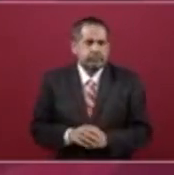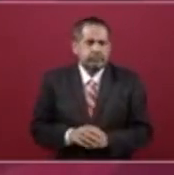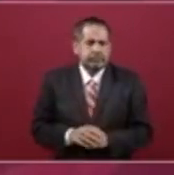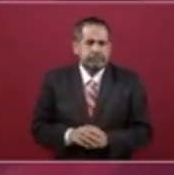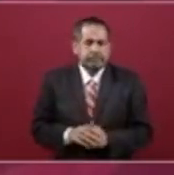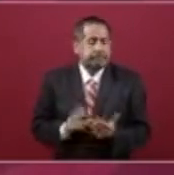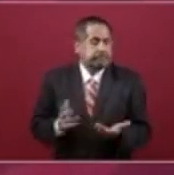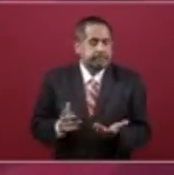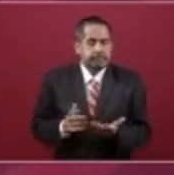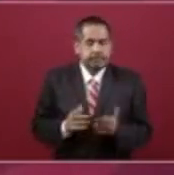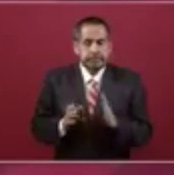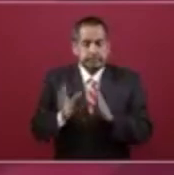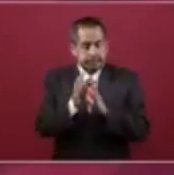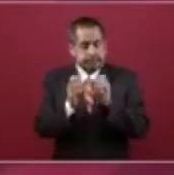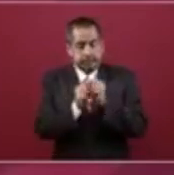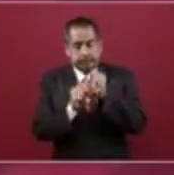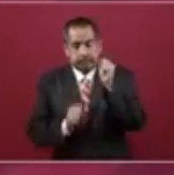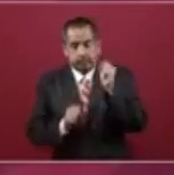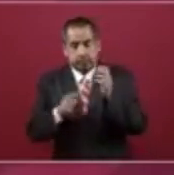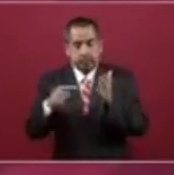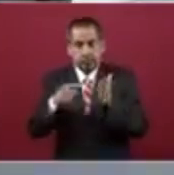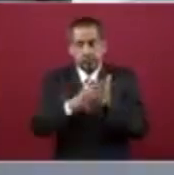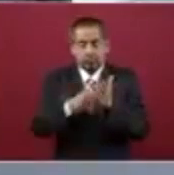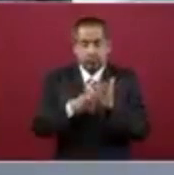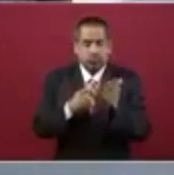En las constituciones